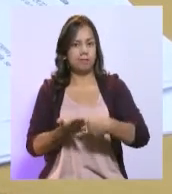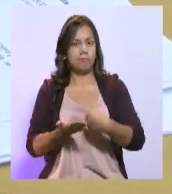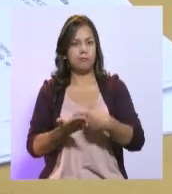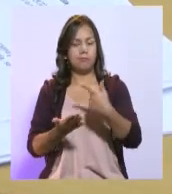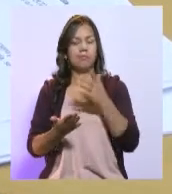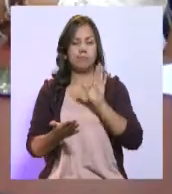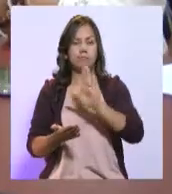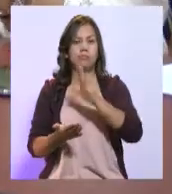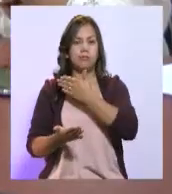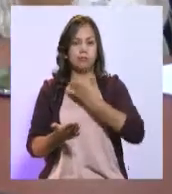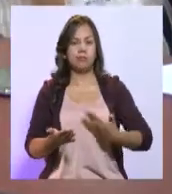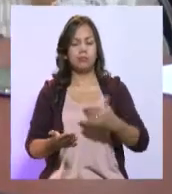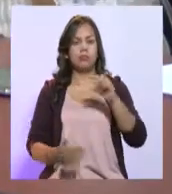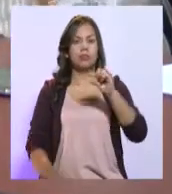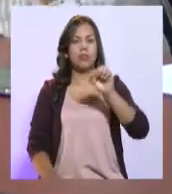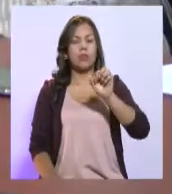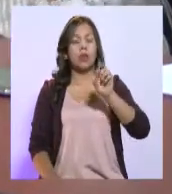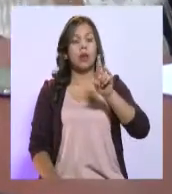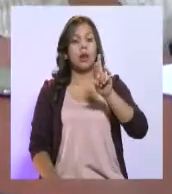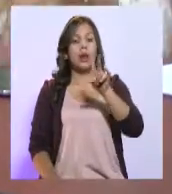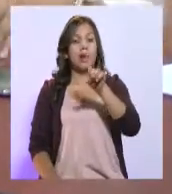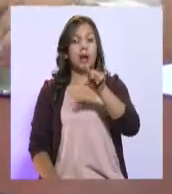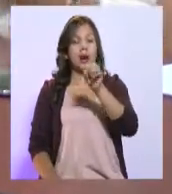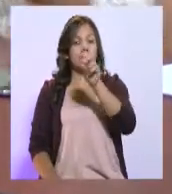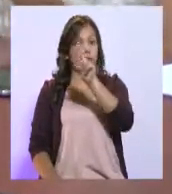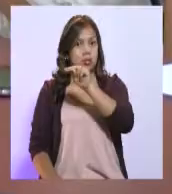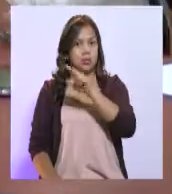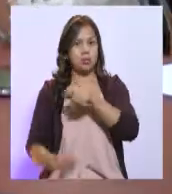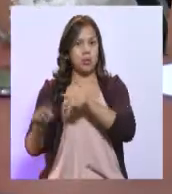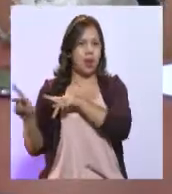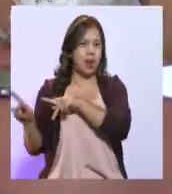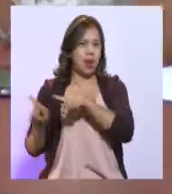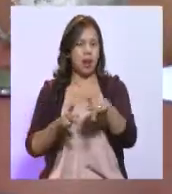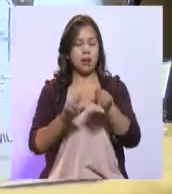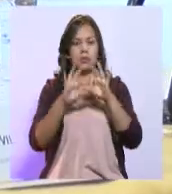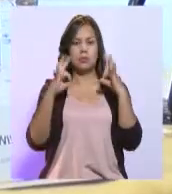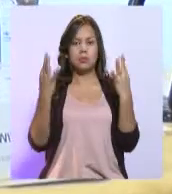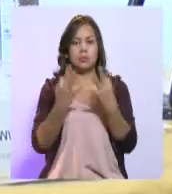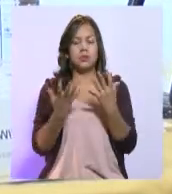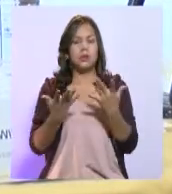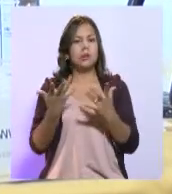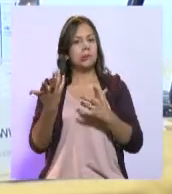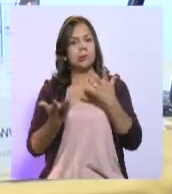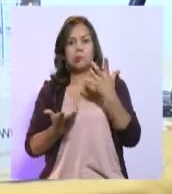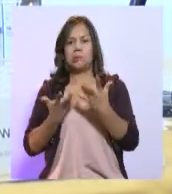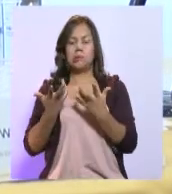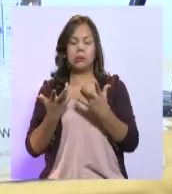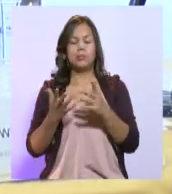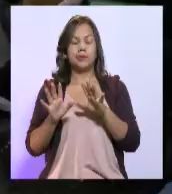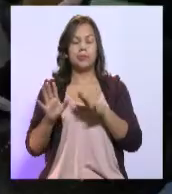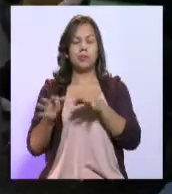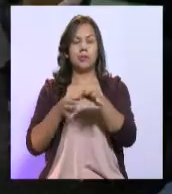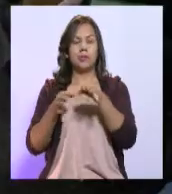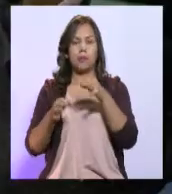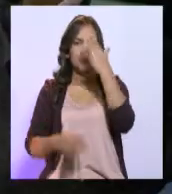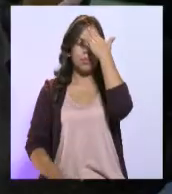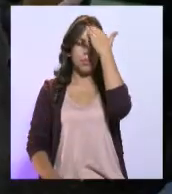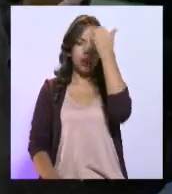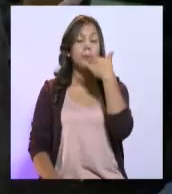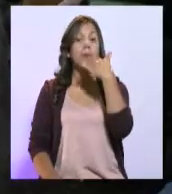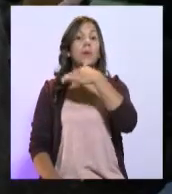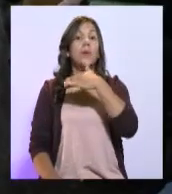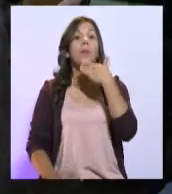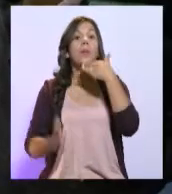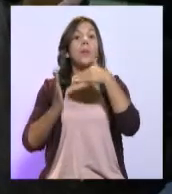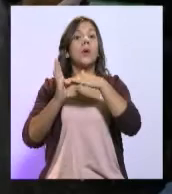de la comisión, William Garzón, pues asegura que la planificación familiar está mal concebida. Ahí argumenta por qué. Un padre de familia